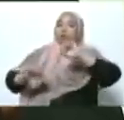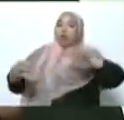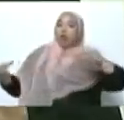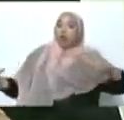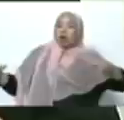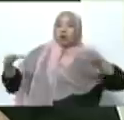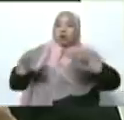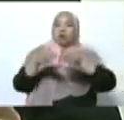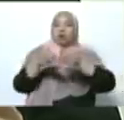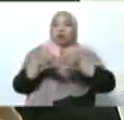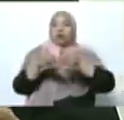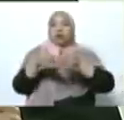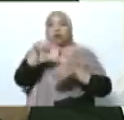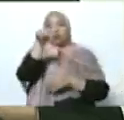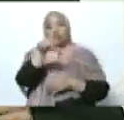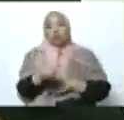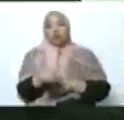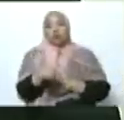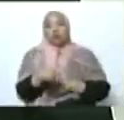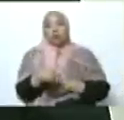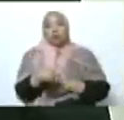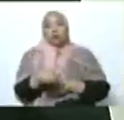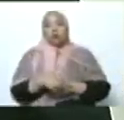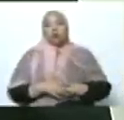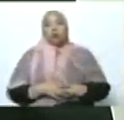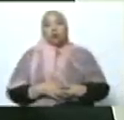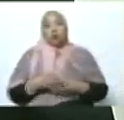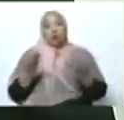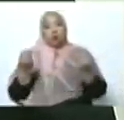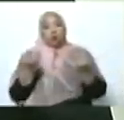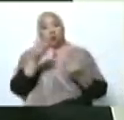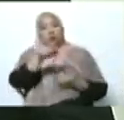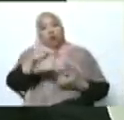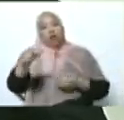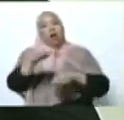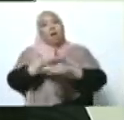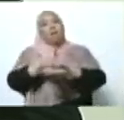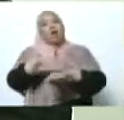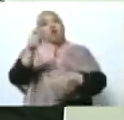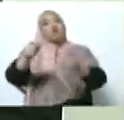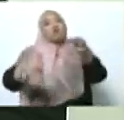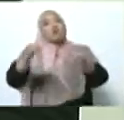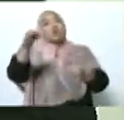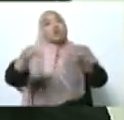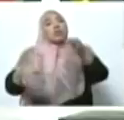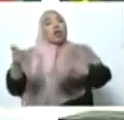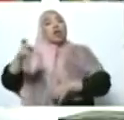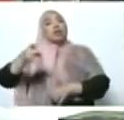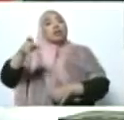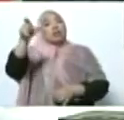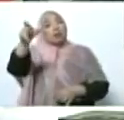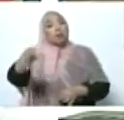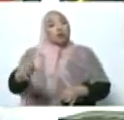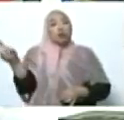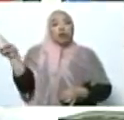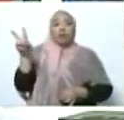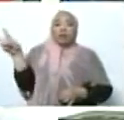han atacado al país y sobre los cuales muchos venezolanos piden que se haga justicia? Gracias,